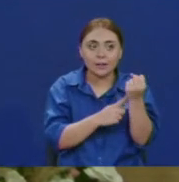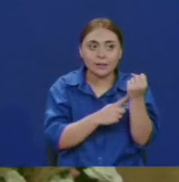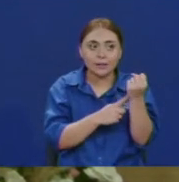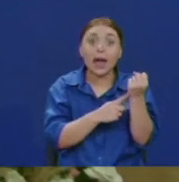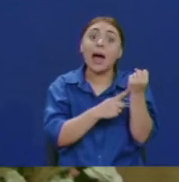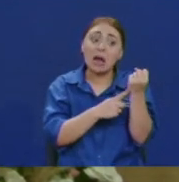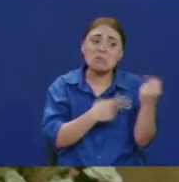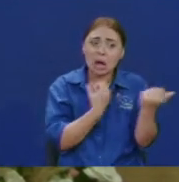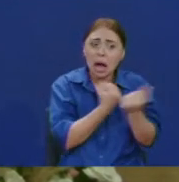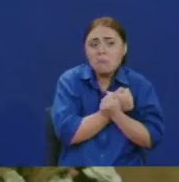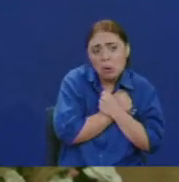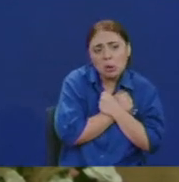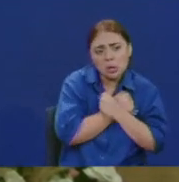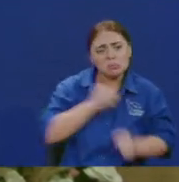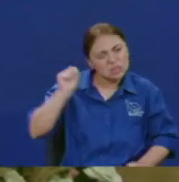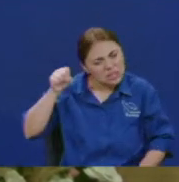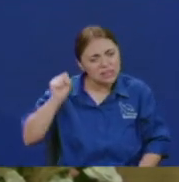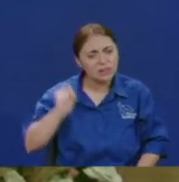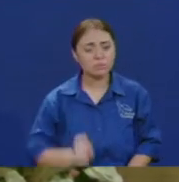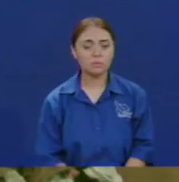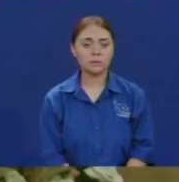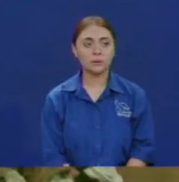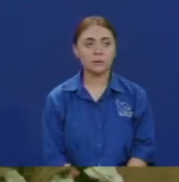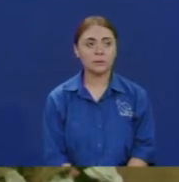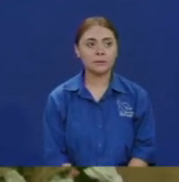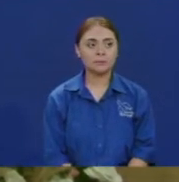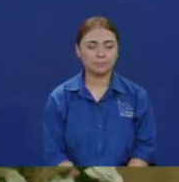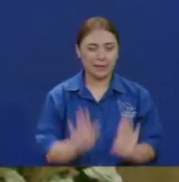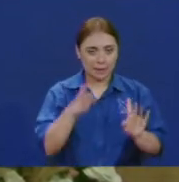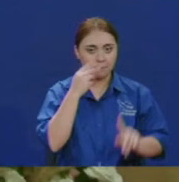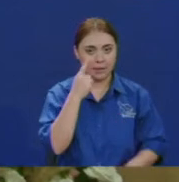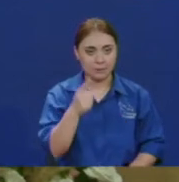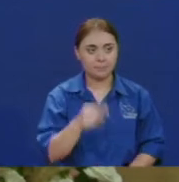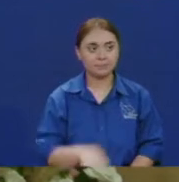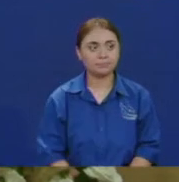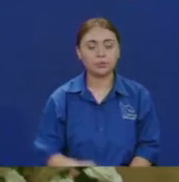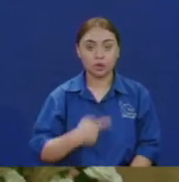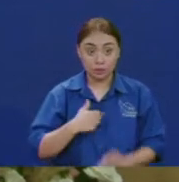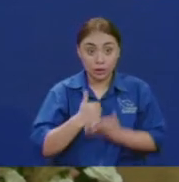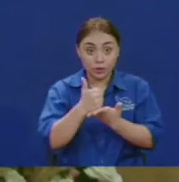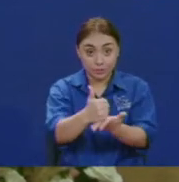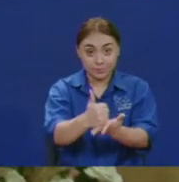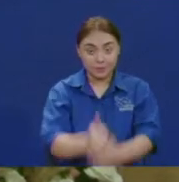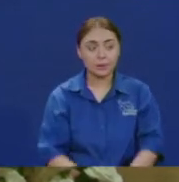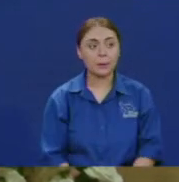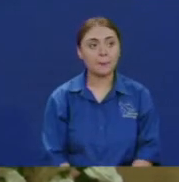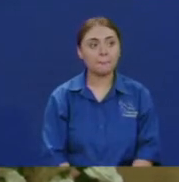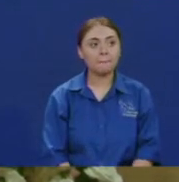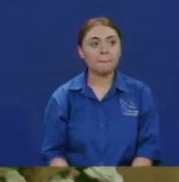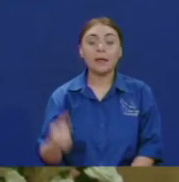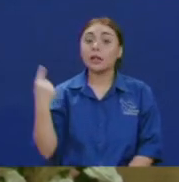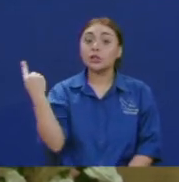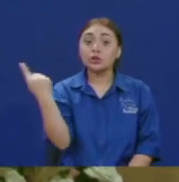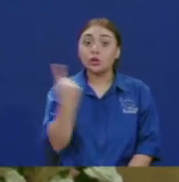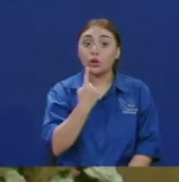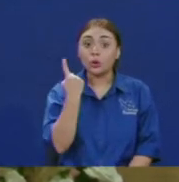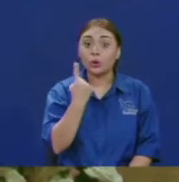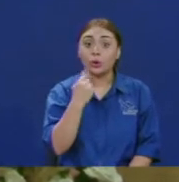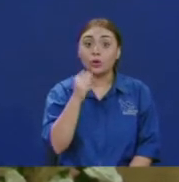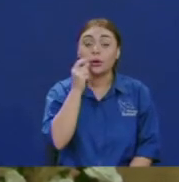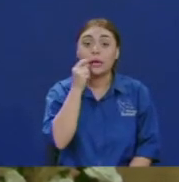Por amor, sí, amén. Va, mire pues, lo voy a ayudar. Todo lo que el hombre